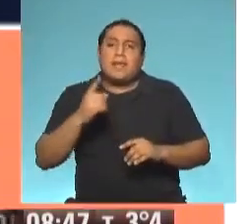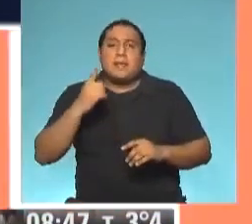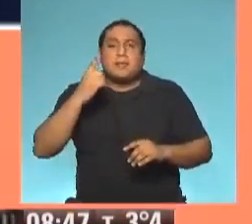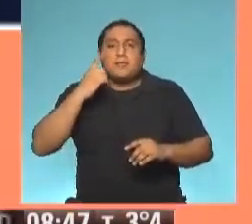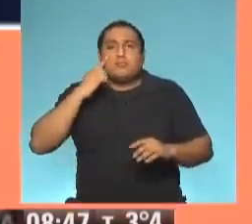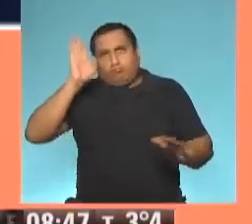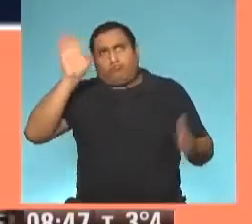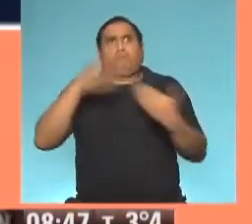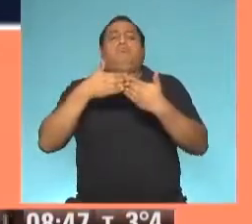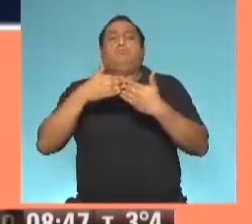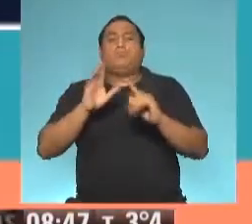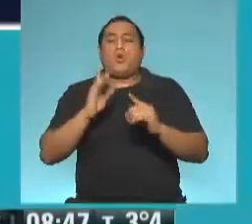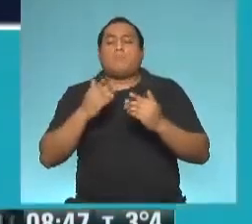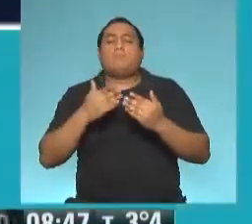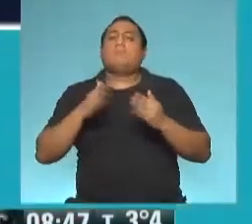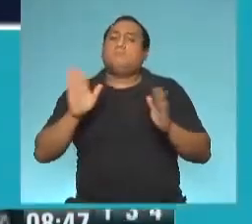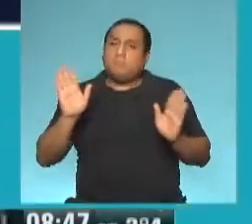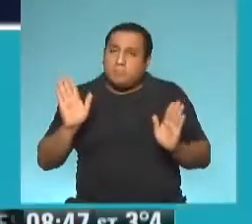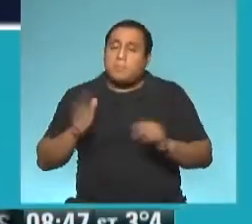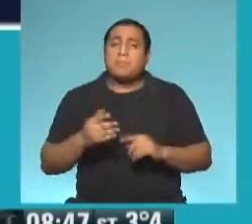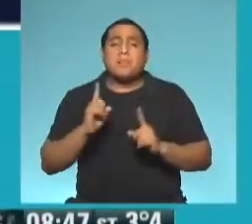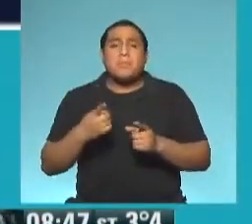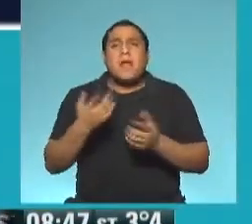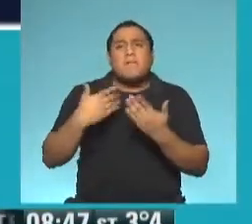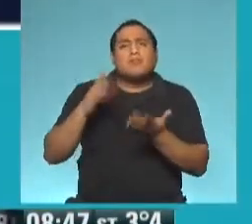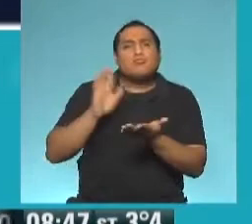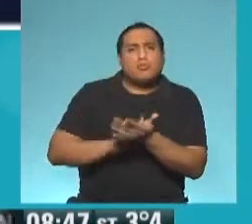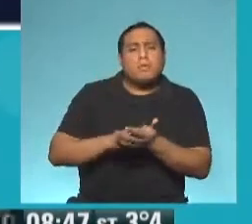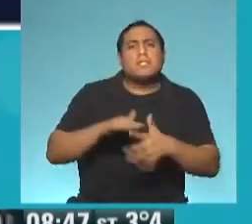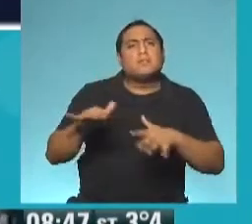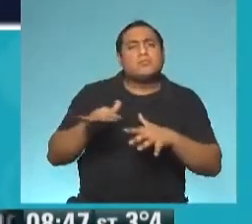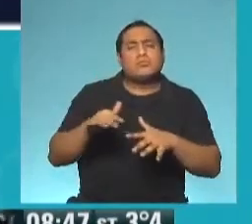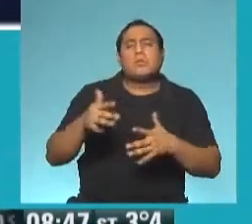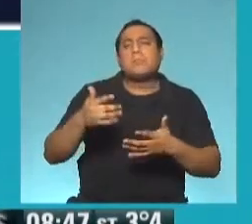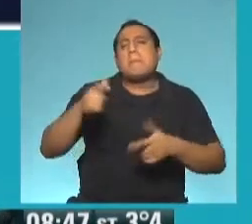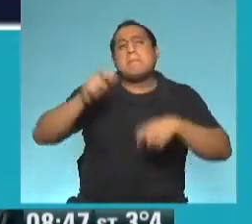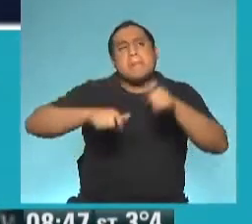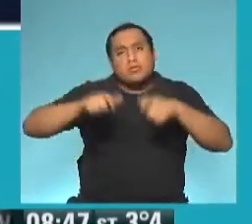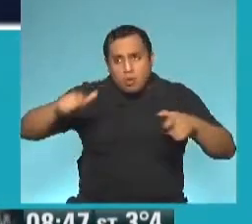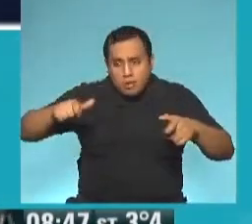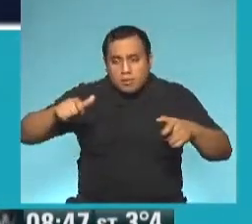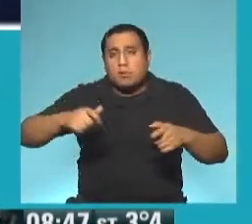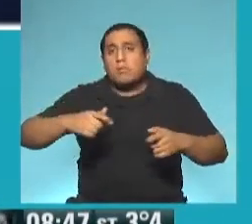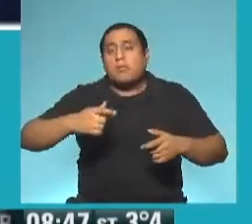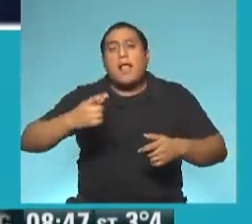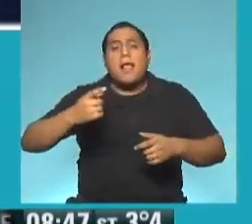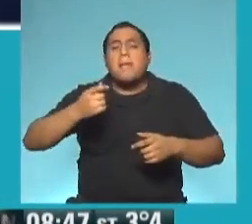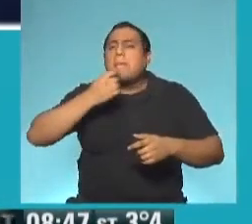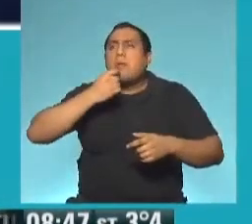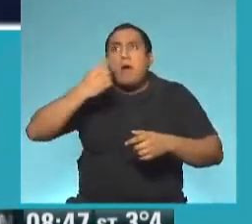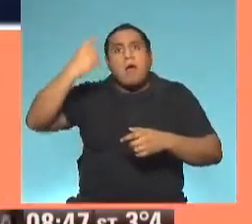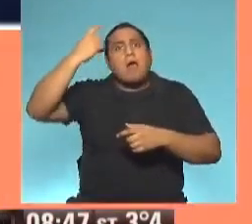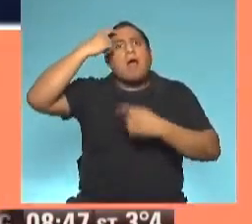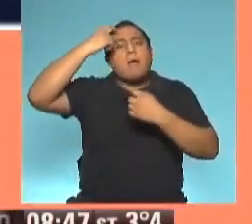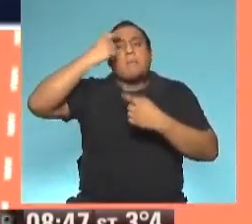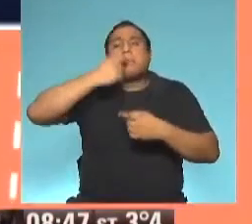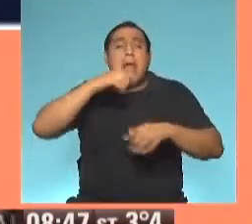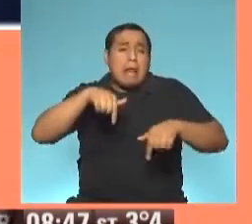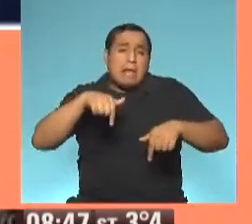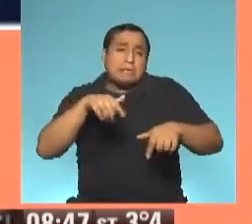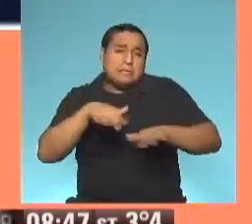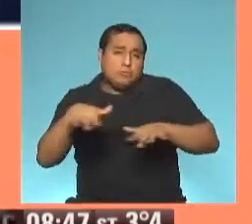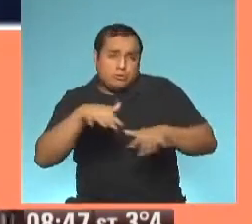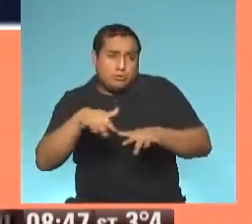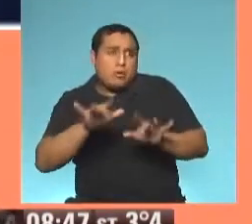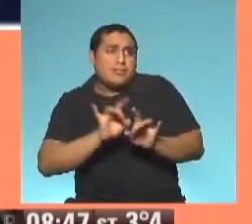incertidumbre desde la cuestión, casi te diría, más allá del contexto humana, ¿qué es lo que provoca en nuestra mente esta situación